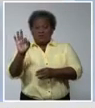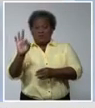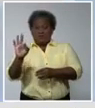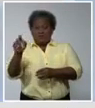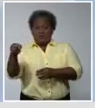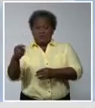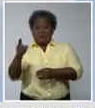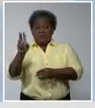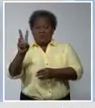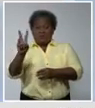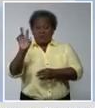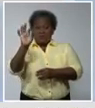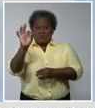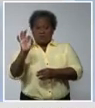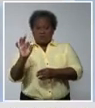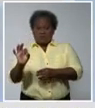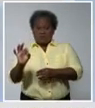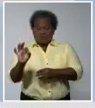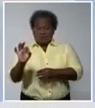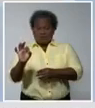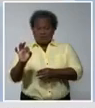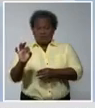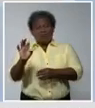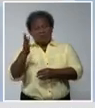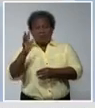98,2%, estamos hablando de